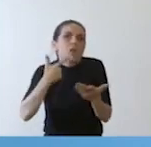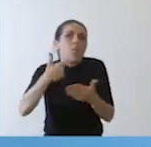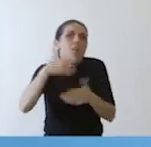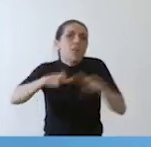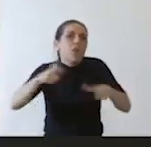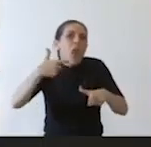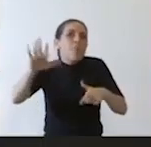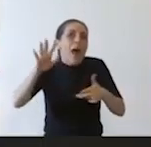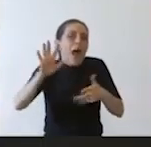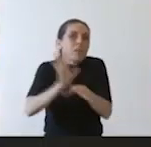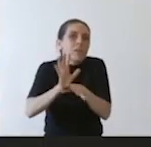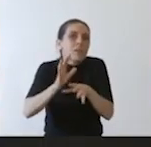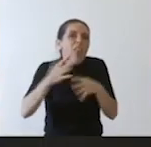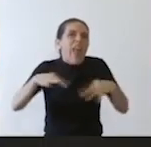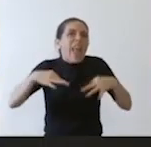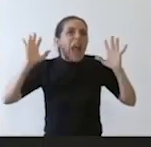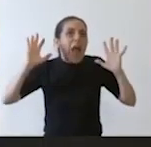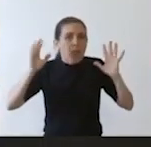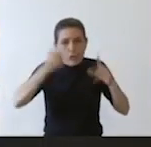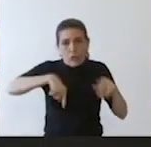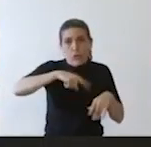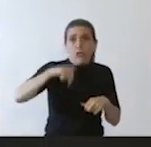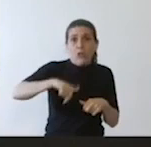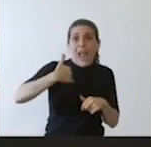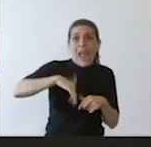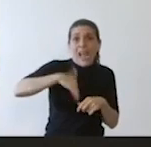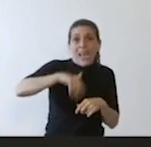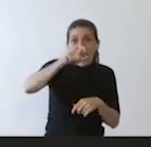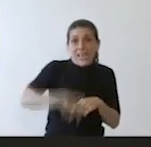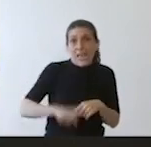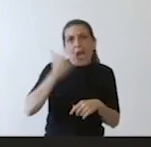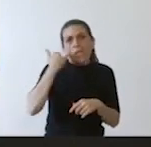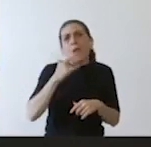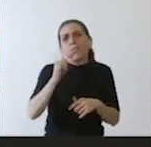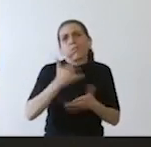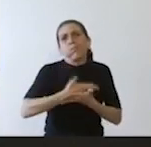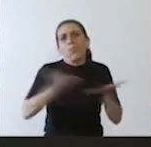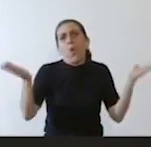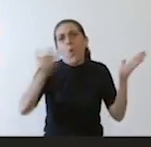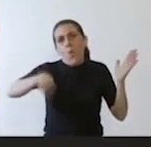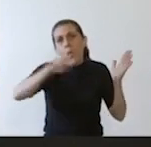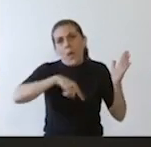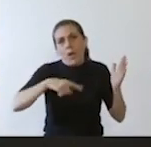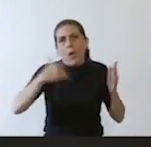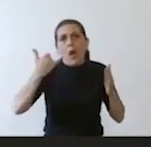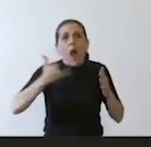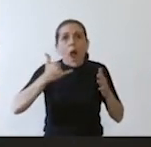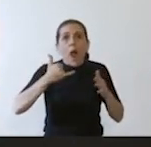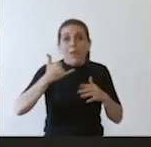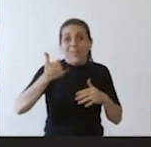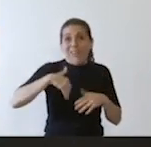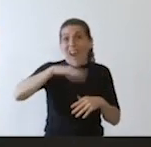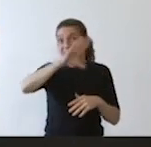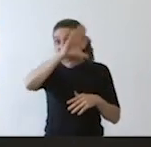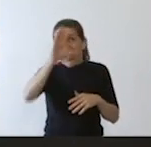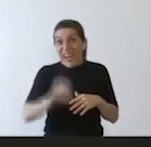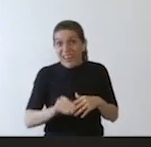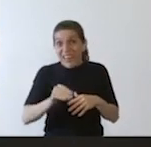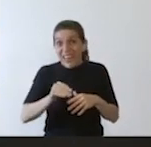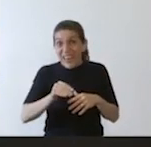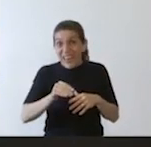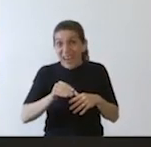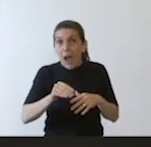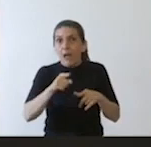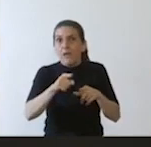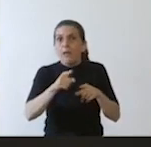Nosotros somos un país, como yo lo he dicho en público, con una demografía con